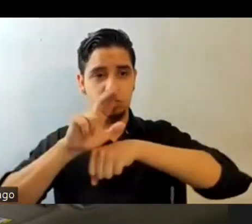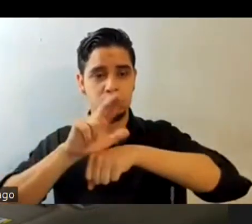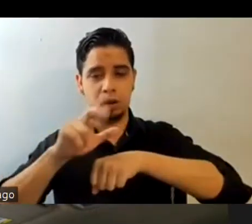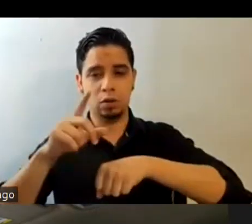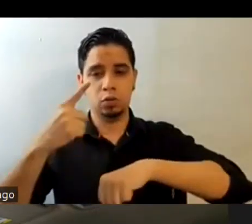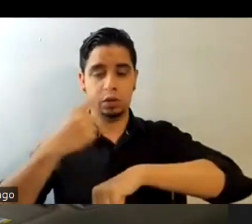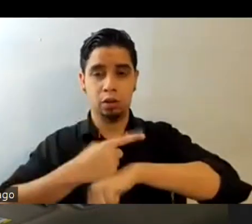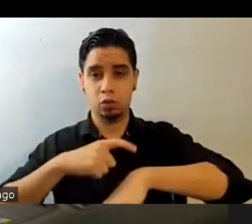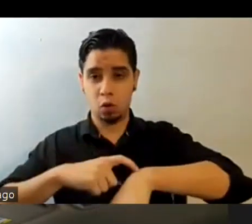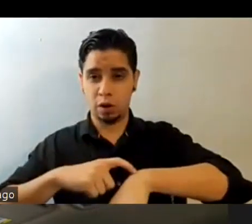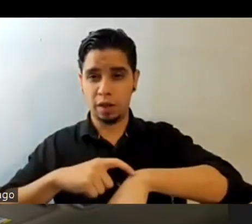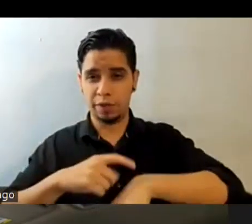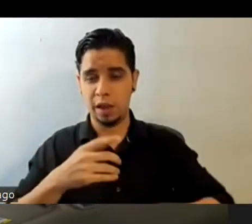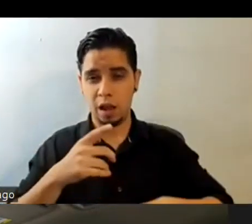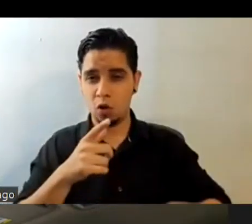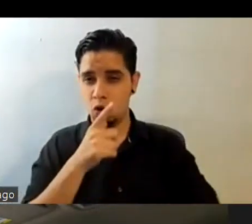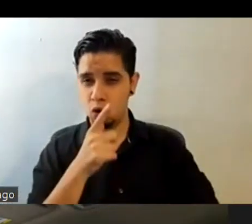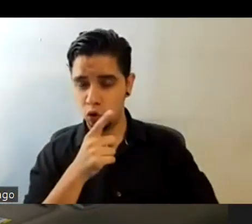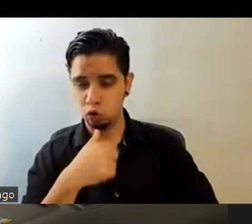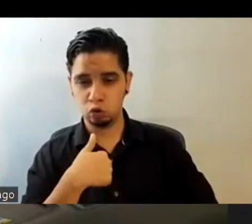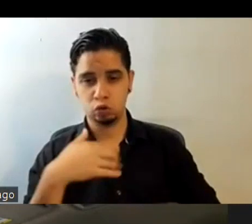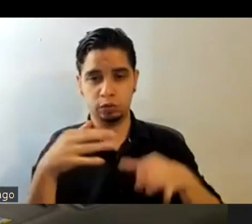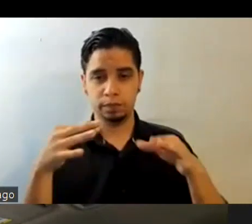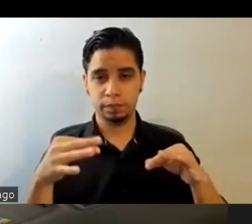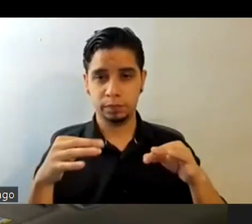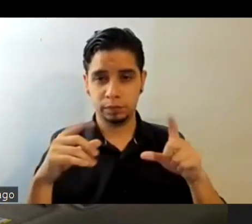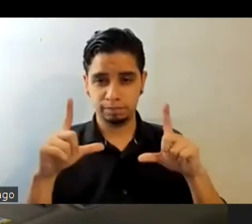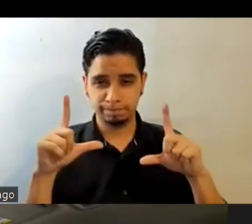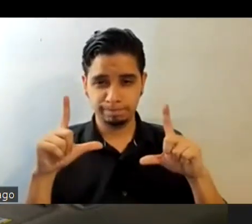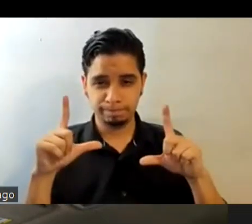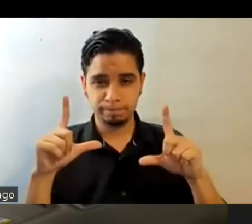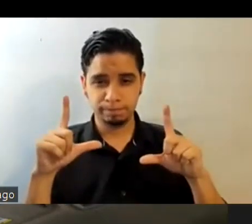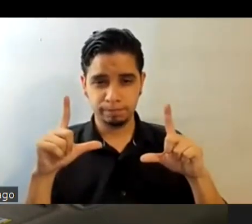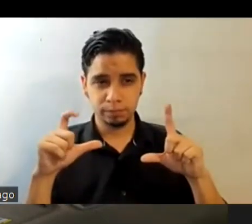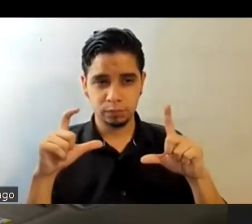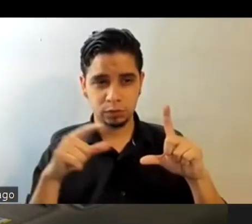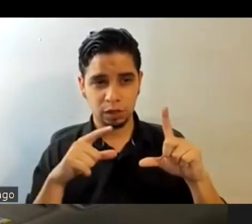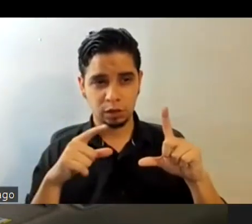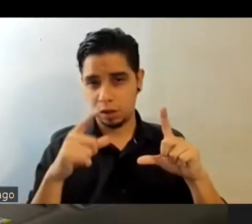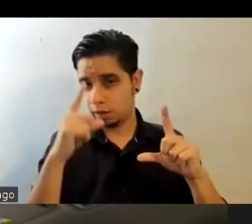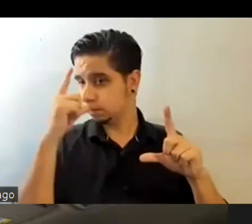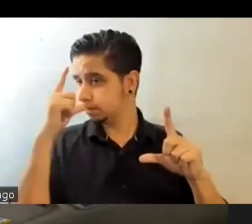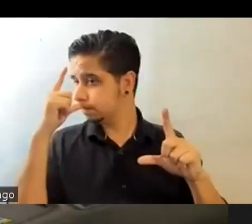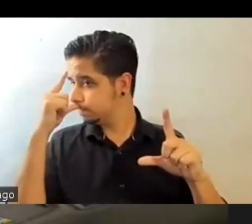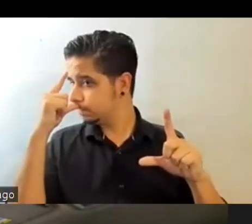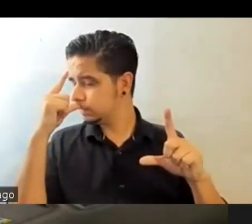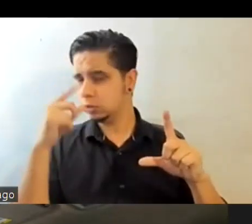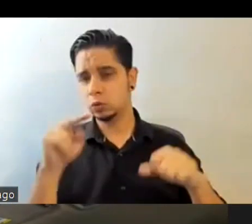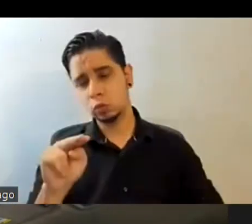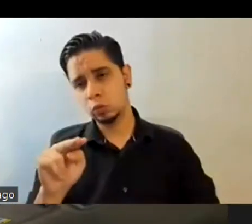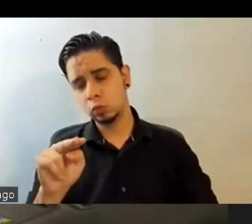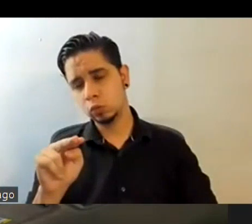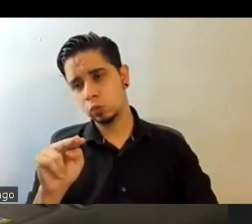hora de almuerzo decidí tomarme una foto y salió con ese piquito. Entonces cuando yo